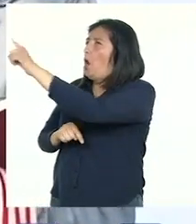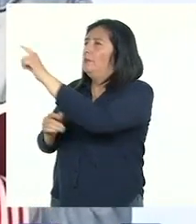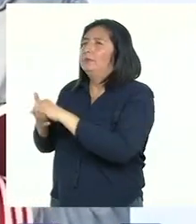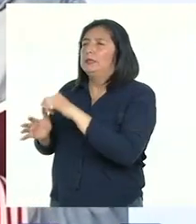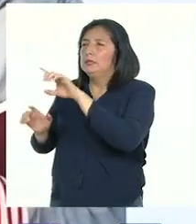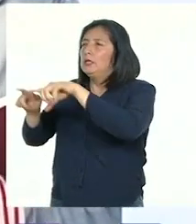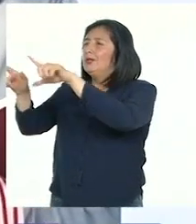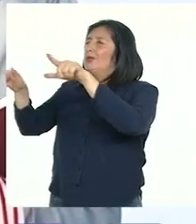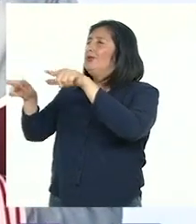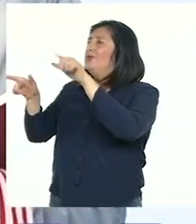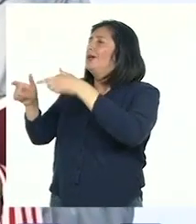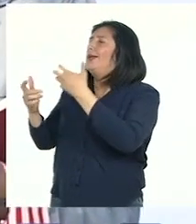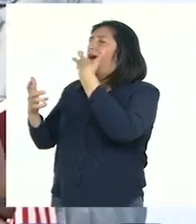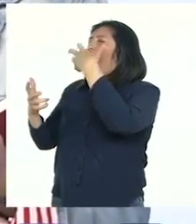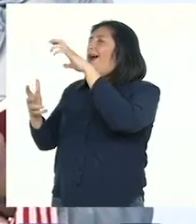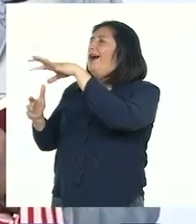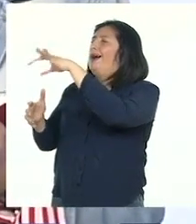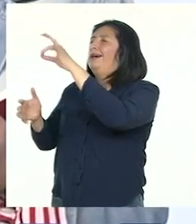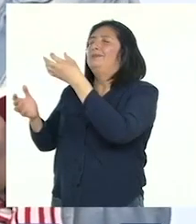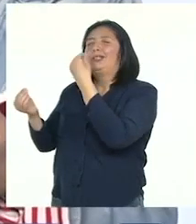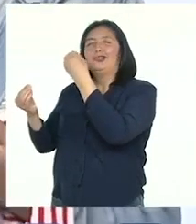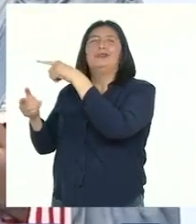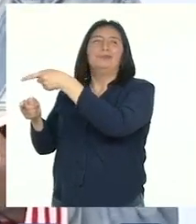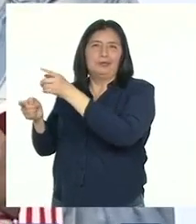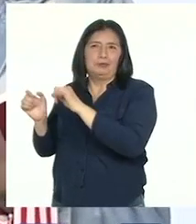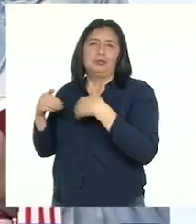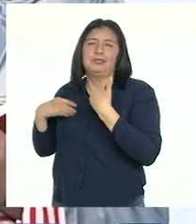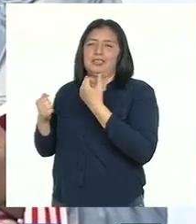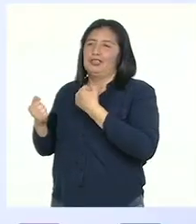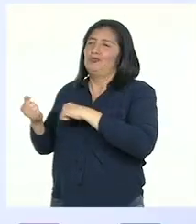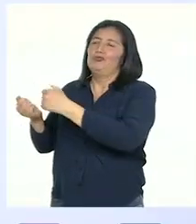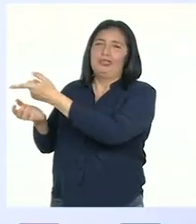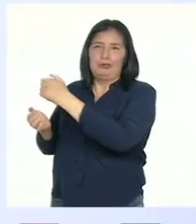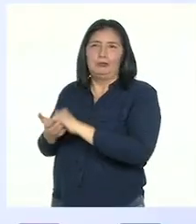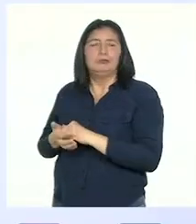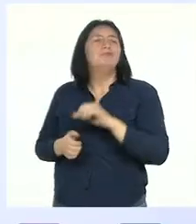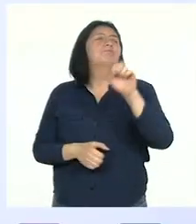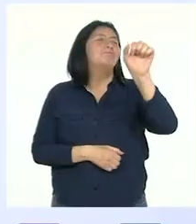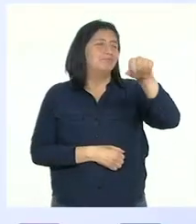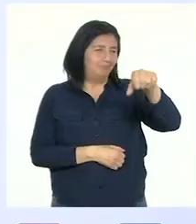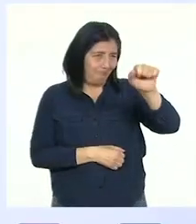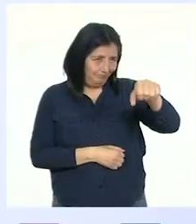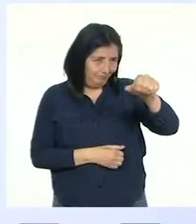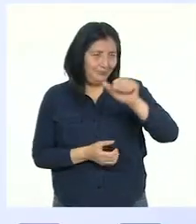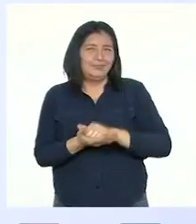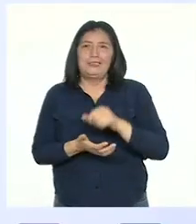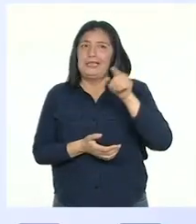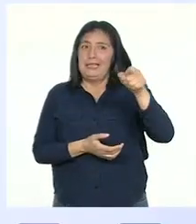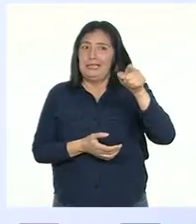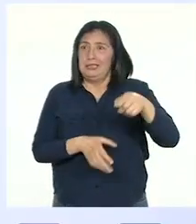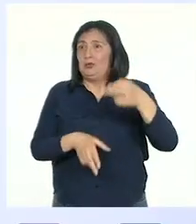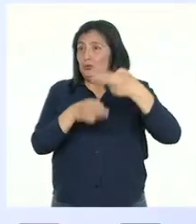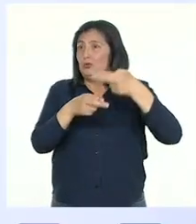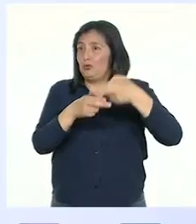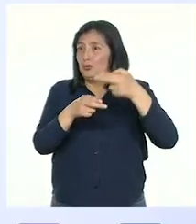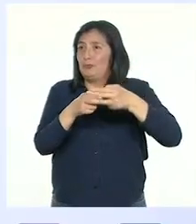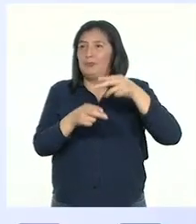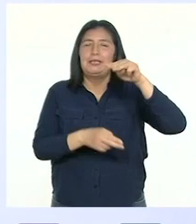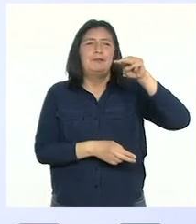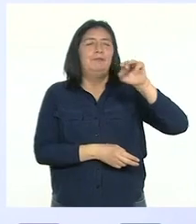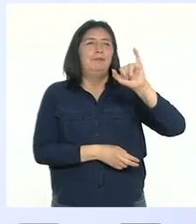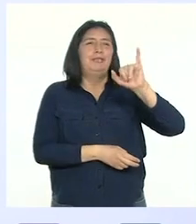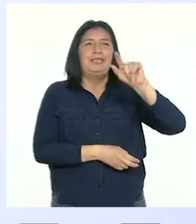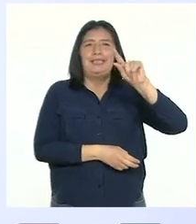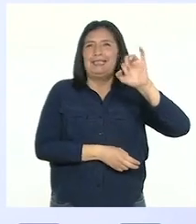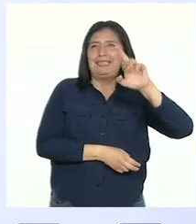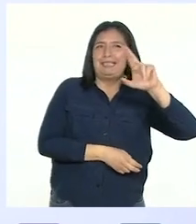encontrar zonas más cálidas donde hay alimento y pueden tener a sus crías. Así es, Patricia. A eso se le denomina